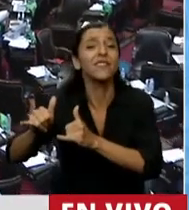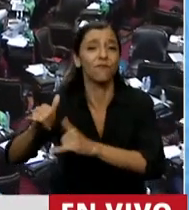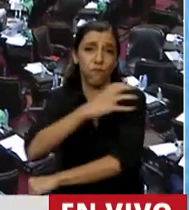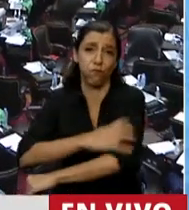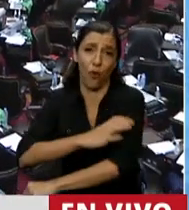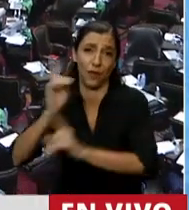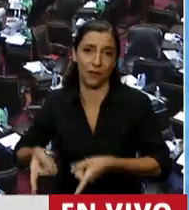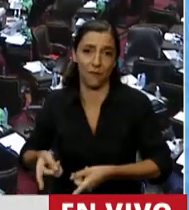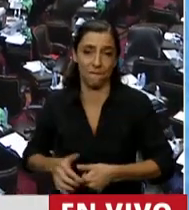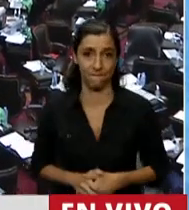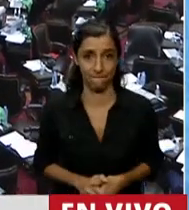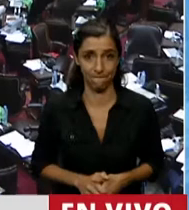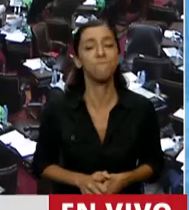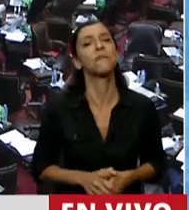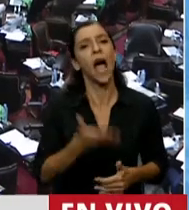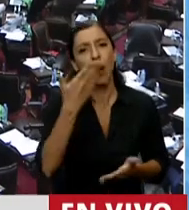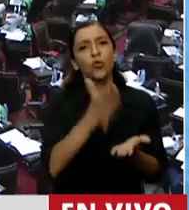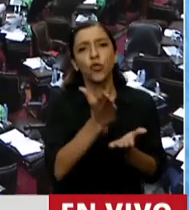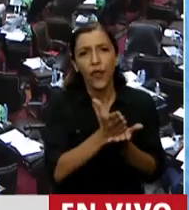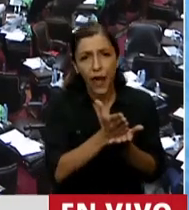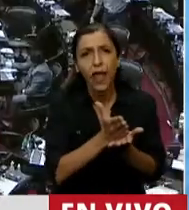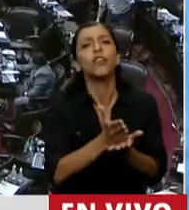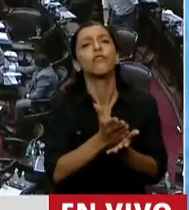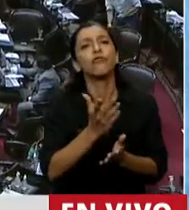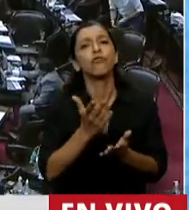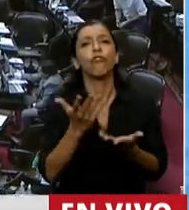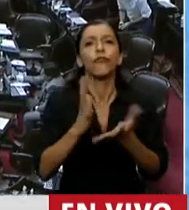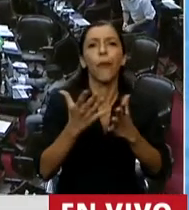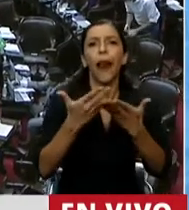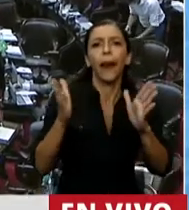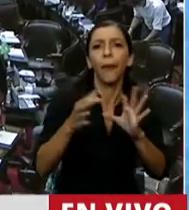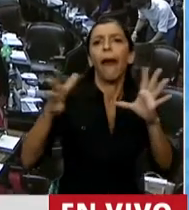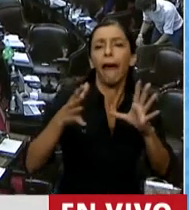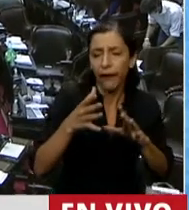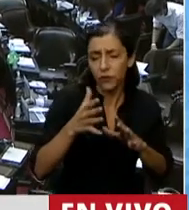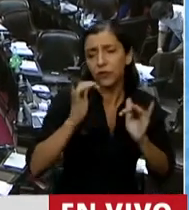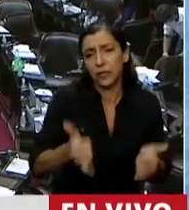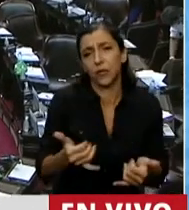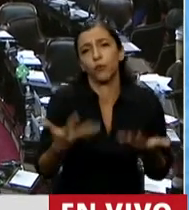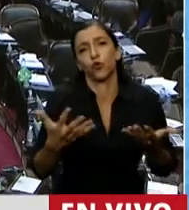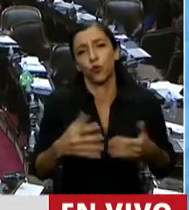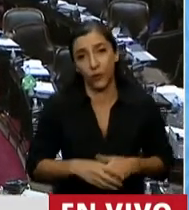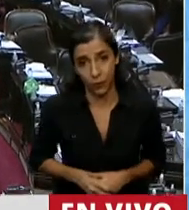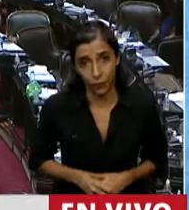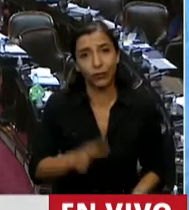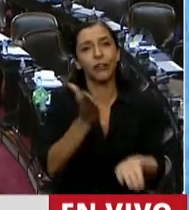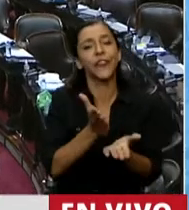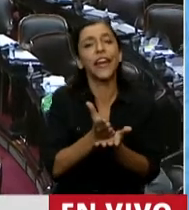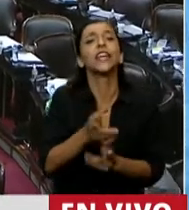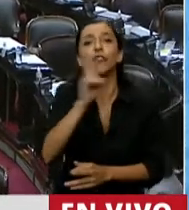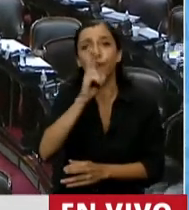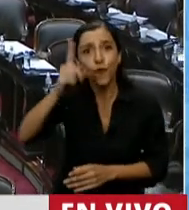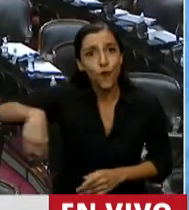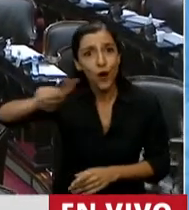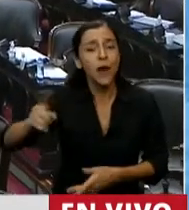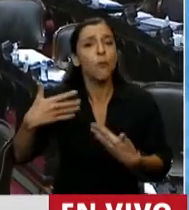de derechos y libertades? Sí, por supuesto que se trata de una cuestión de libertad, del derecho de las mujeres a